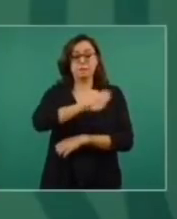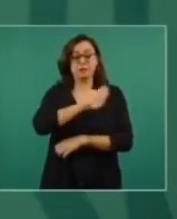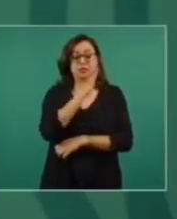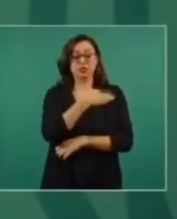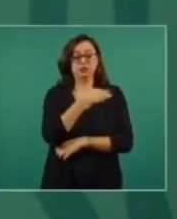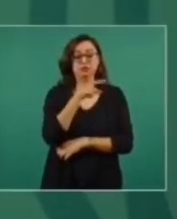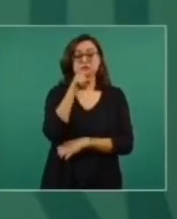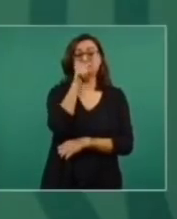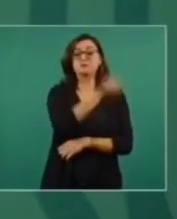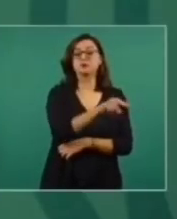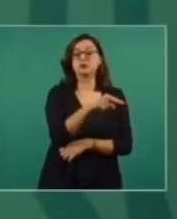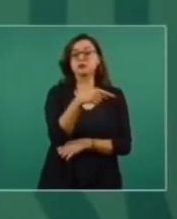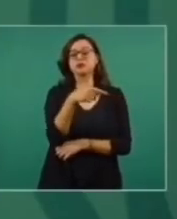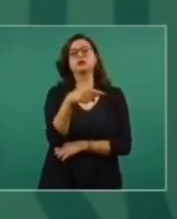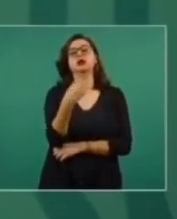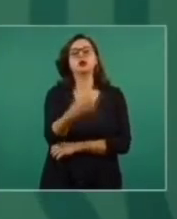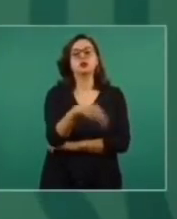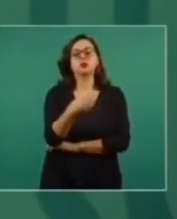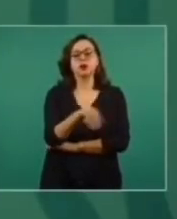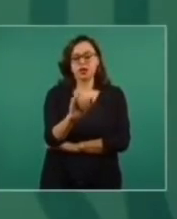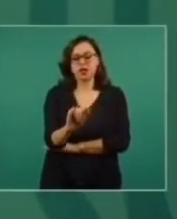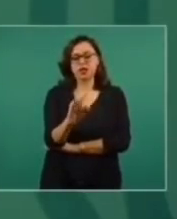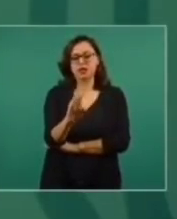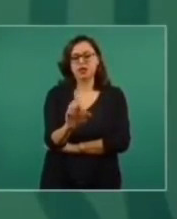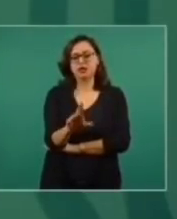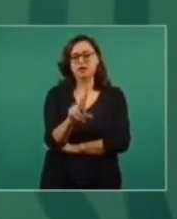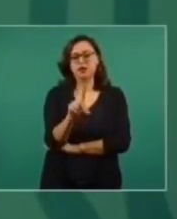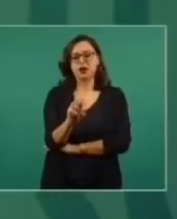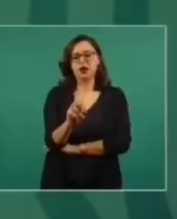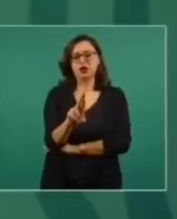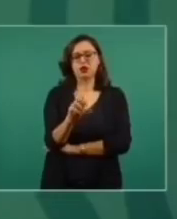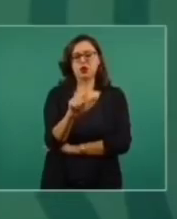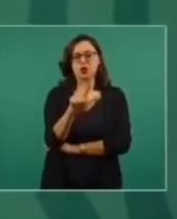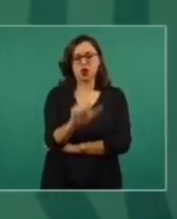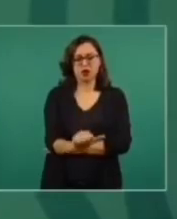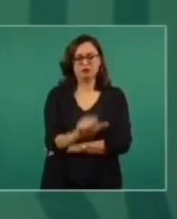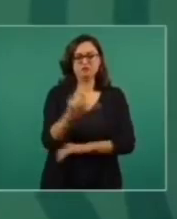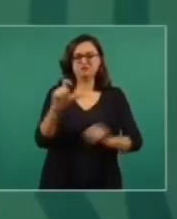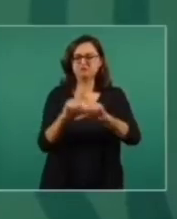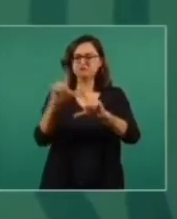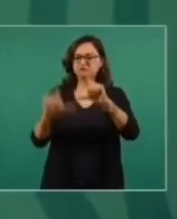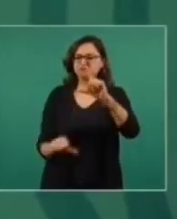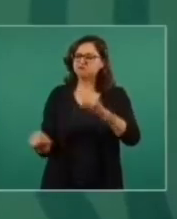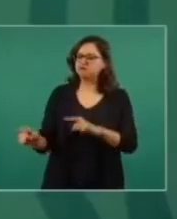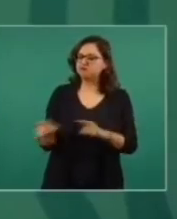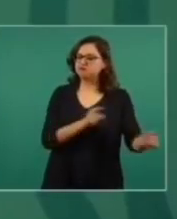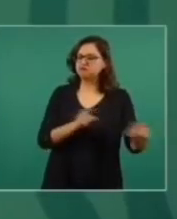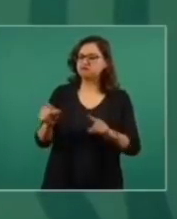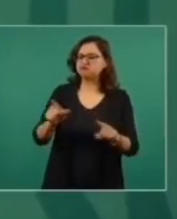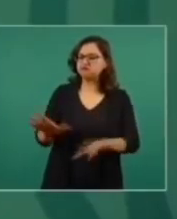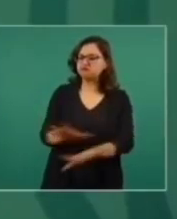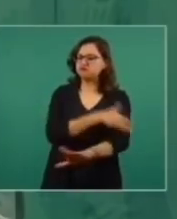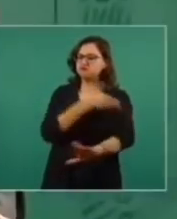Iberdrola, se atrevió a ofendernos a los mexicanos,